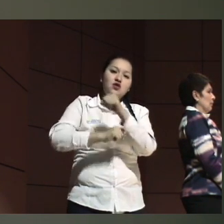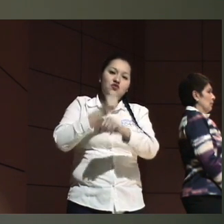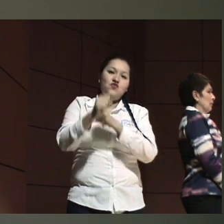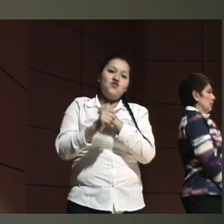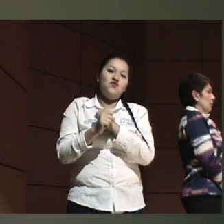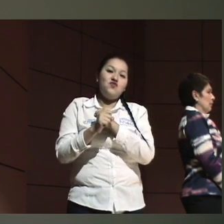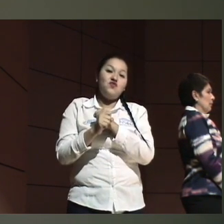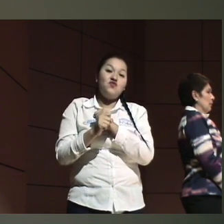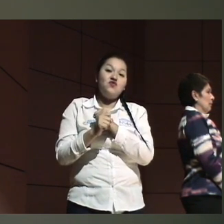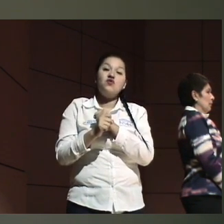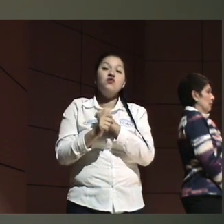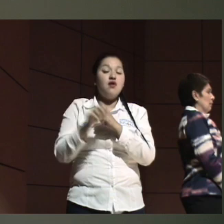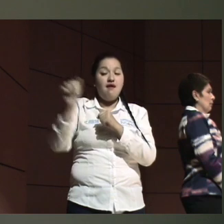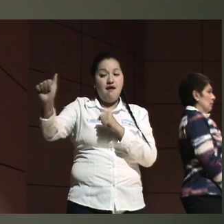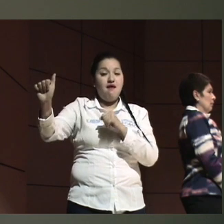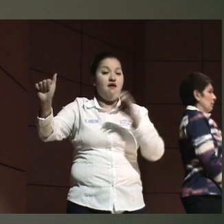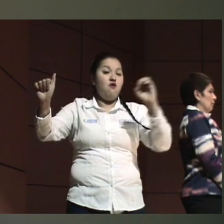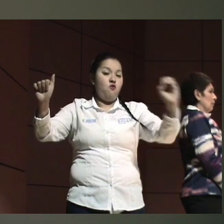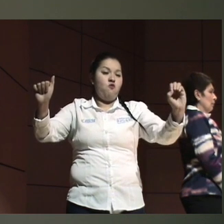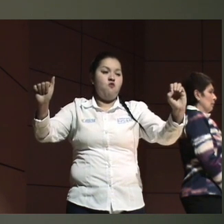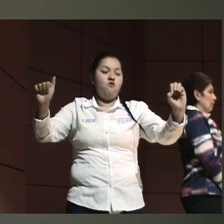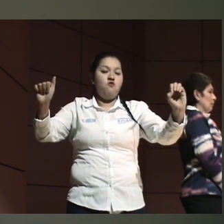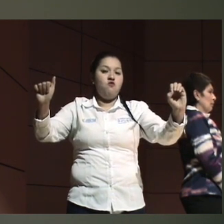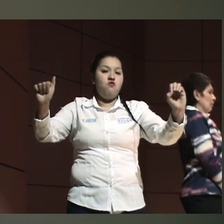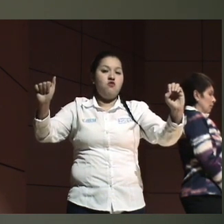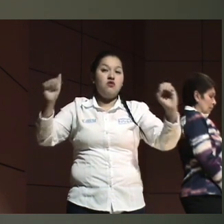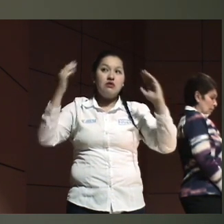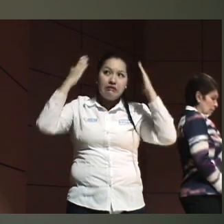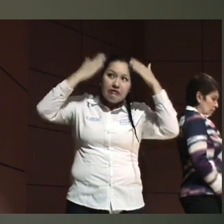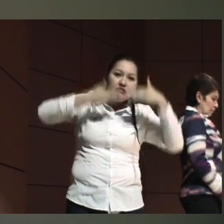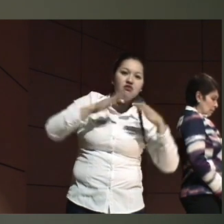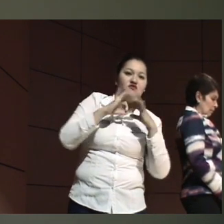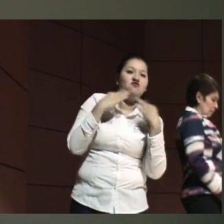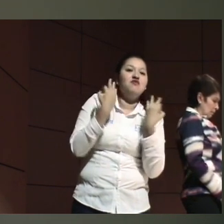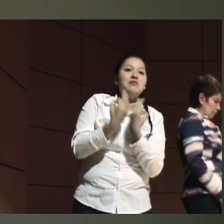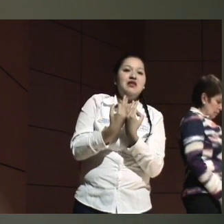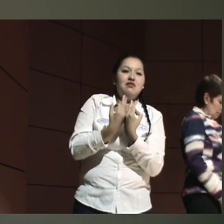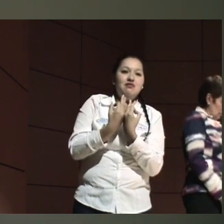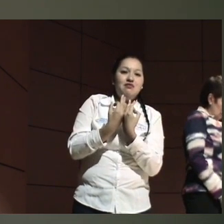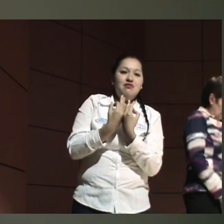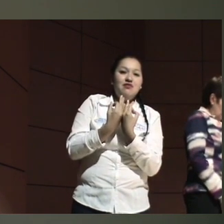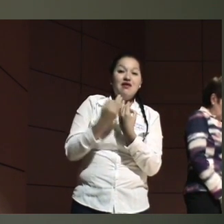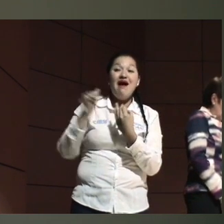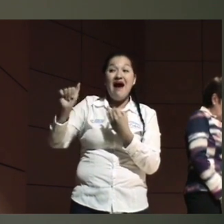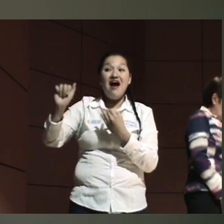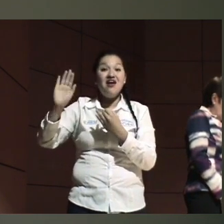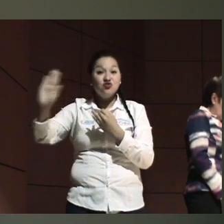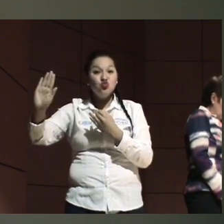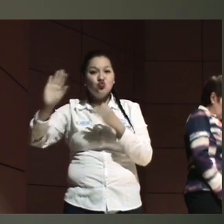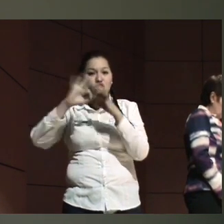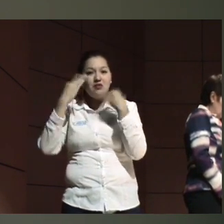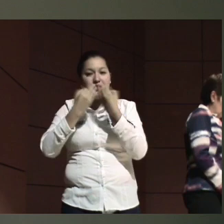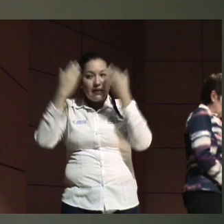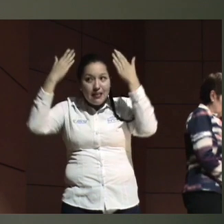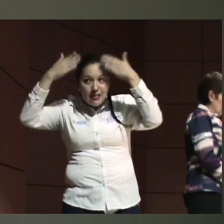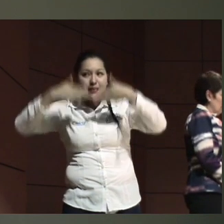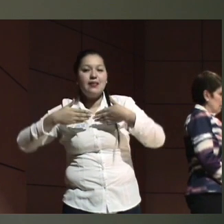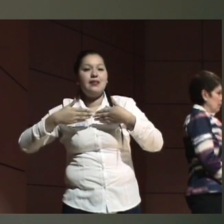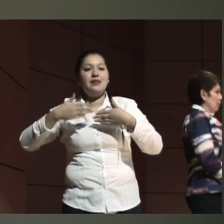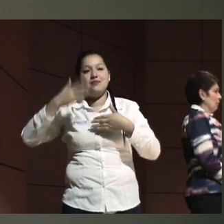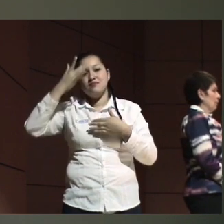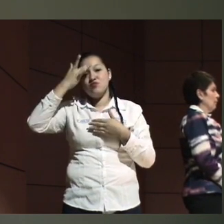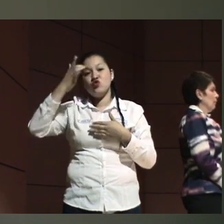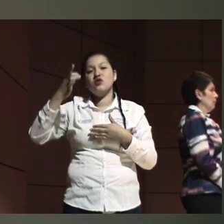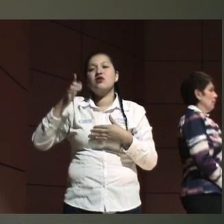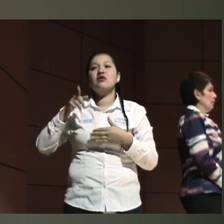a escondidas de su familia porque pues pese a que ella está trabajando y demás su familia ha reforzado la idea